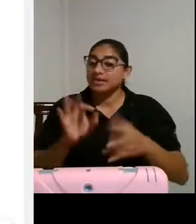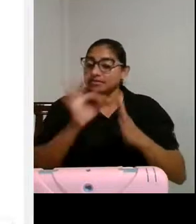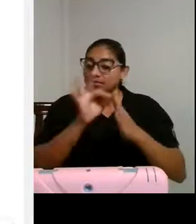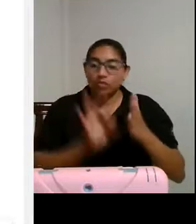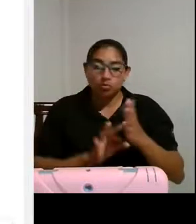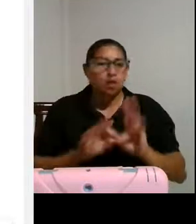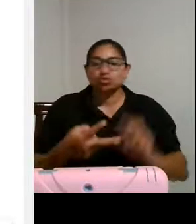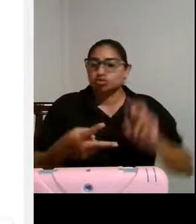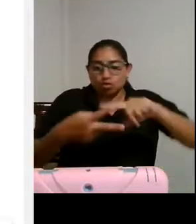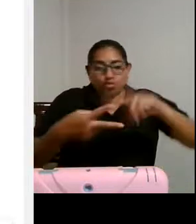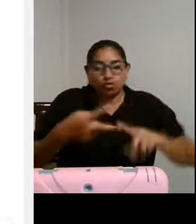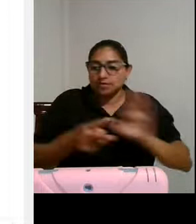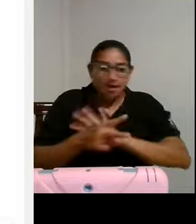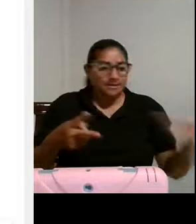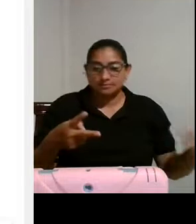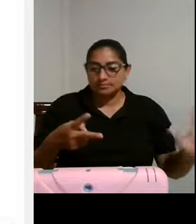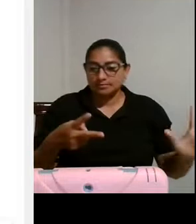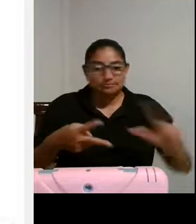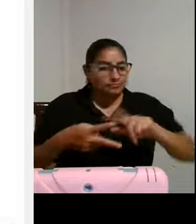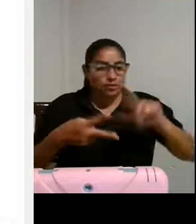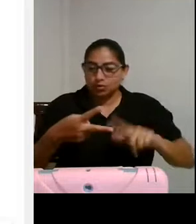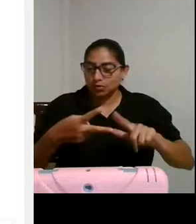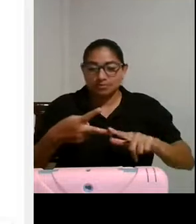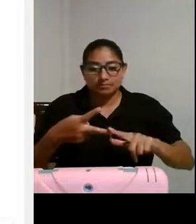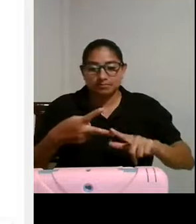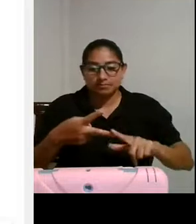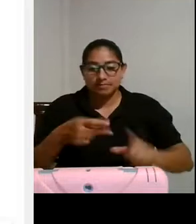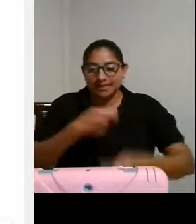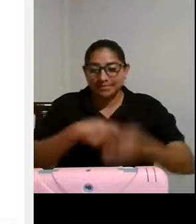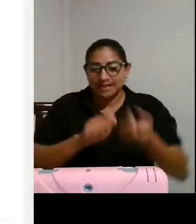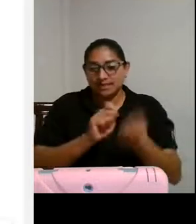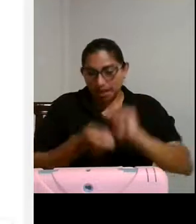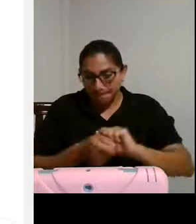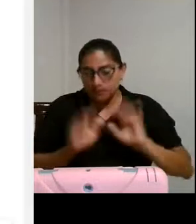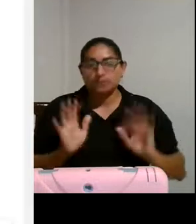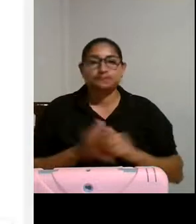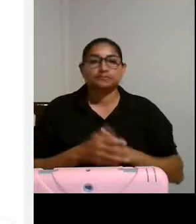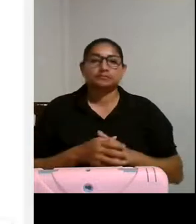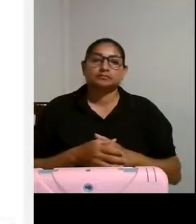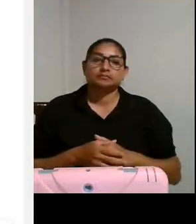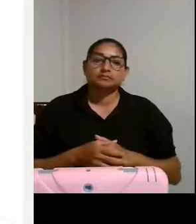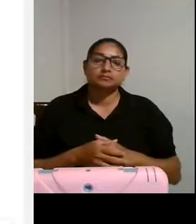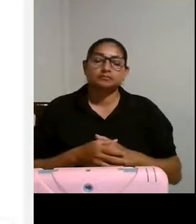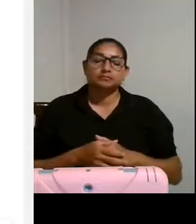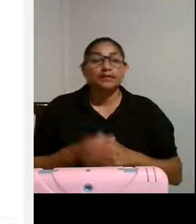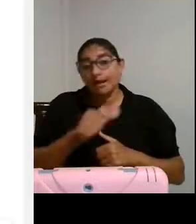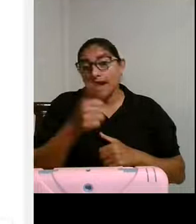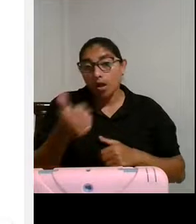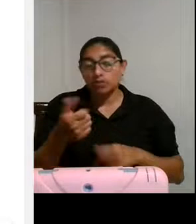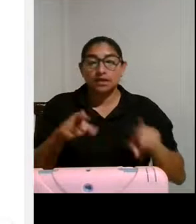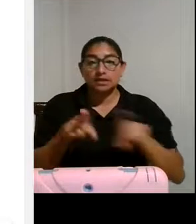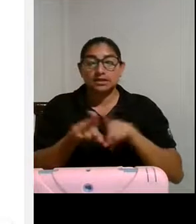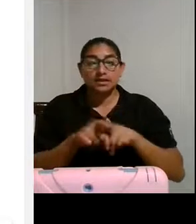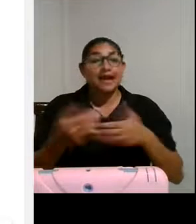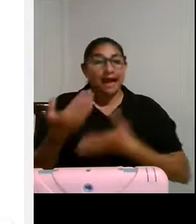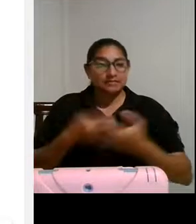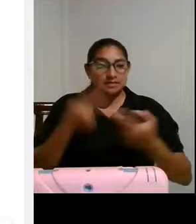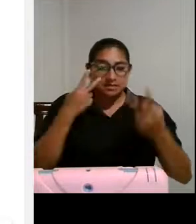dos únicas que vienen ahí de tasa de cambio, ¿verdad? Tasa de cambio promedio y la otra que vimos